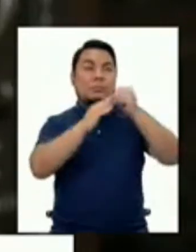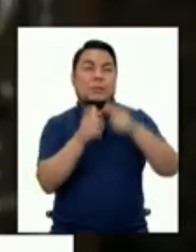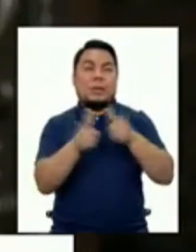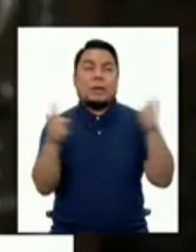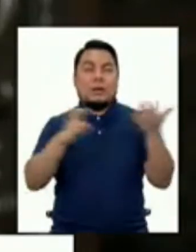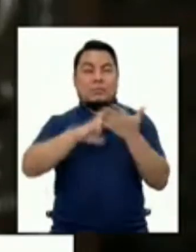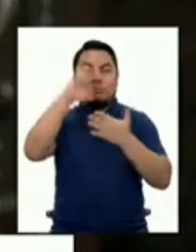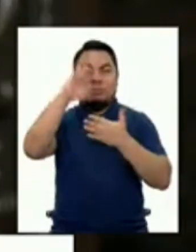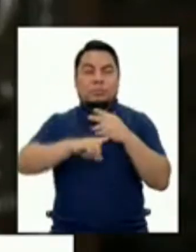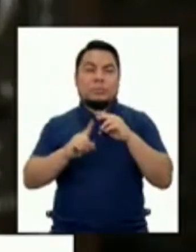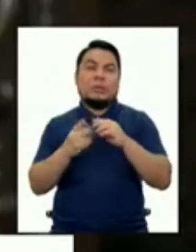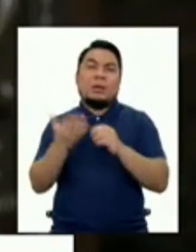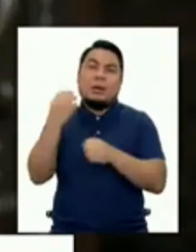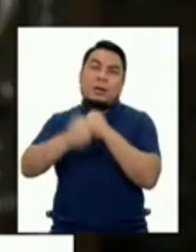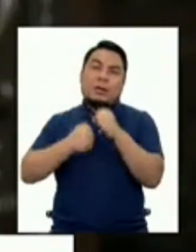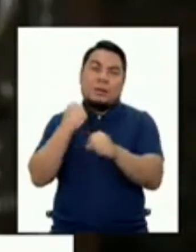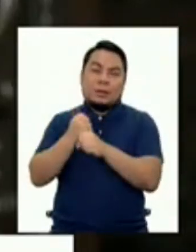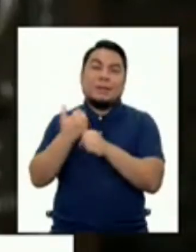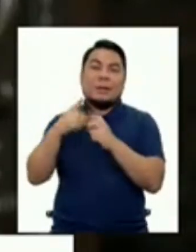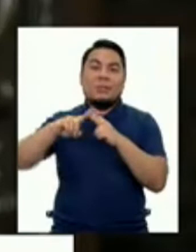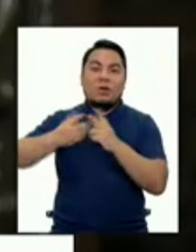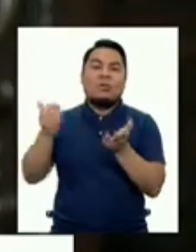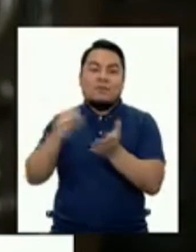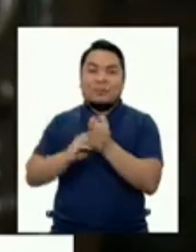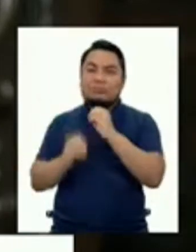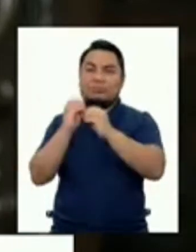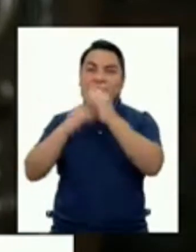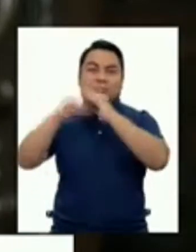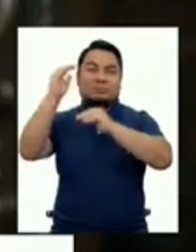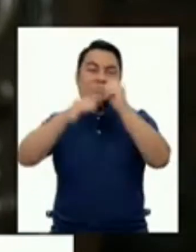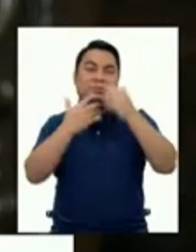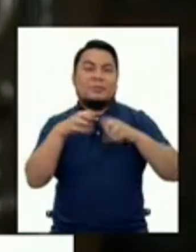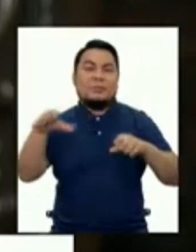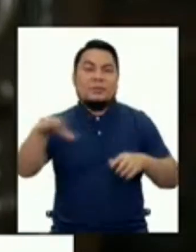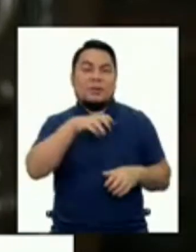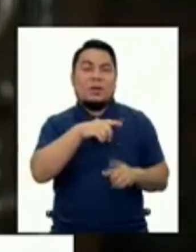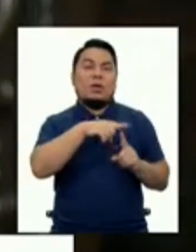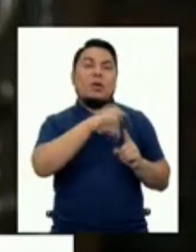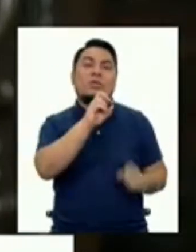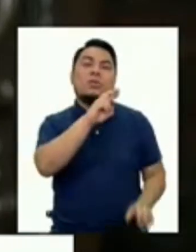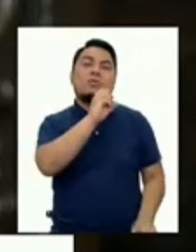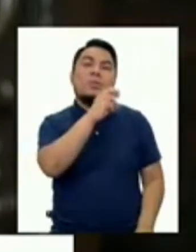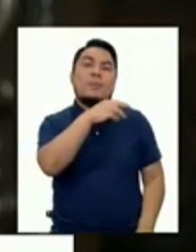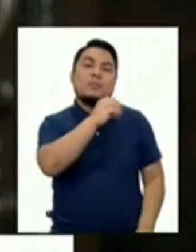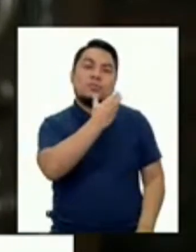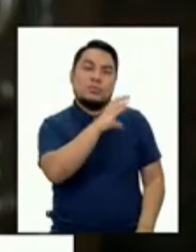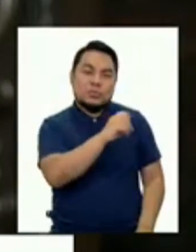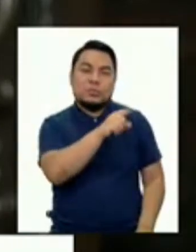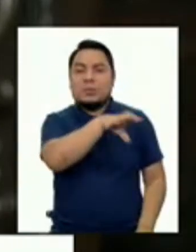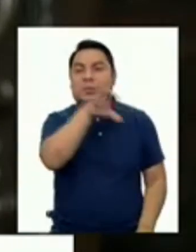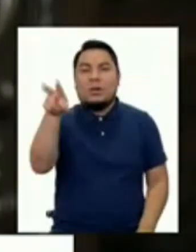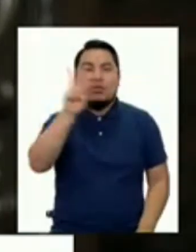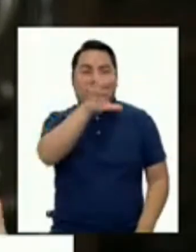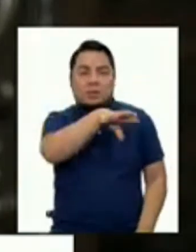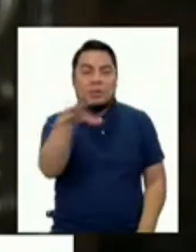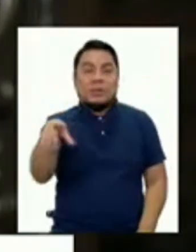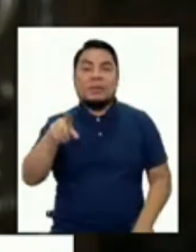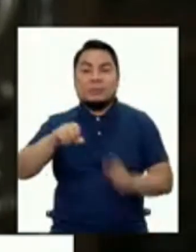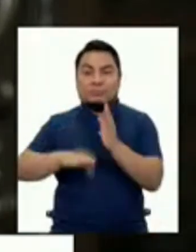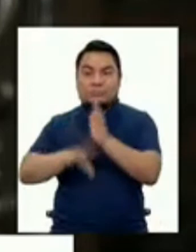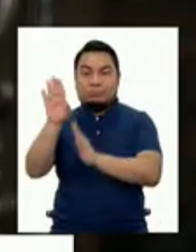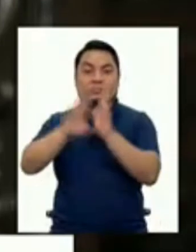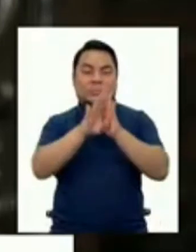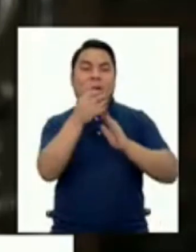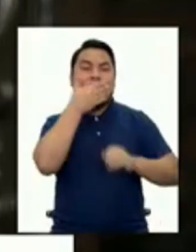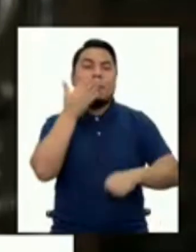proyectos que están en construcción hace varios años, como Quellaveco, Mina Justa y la ampliación de Toromocho. Esto definitivamente va a mejorar la tendencia